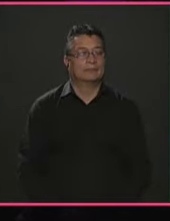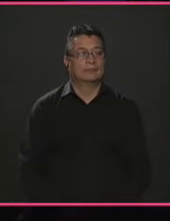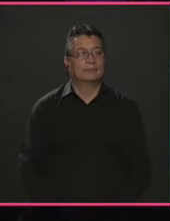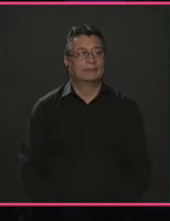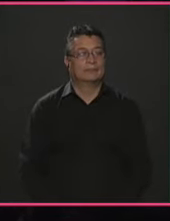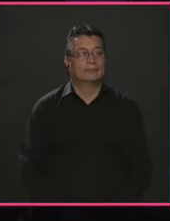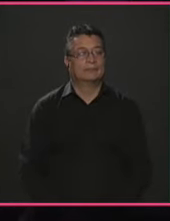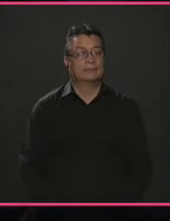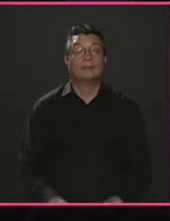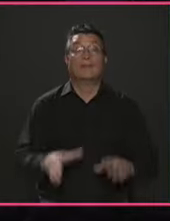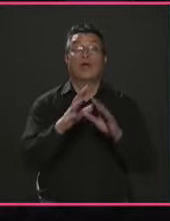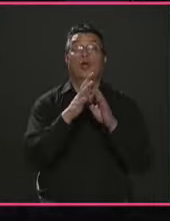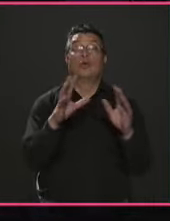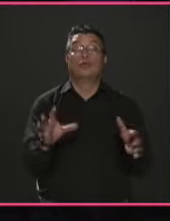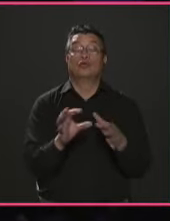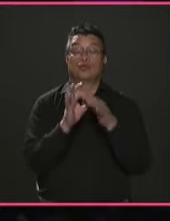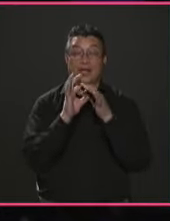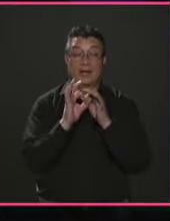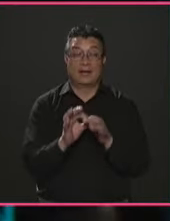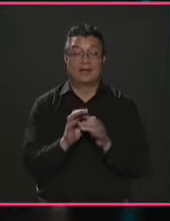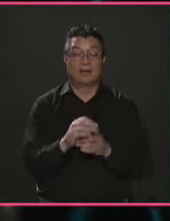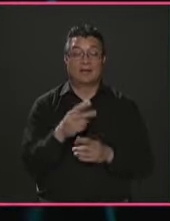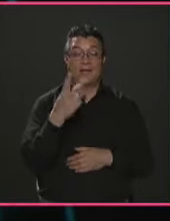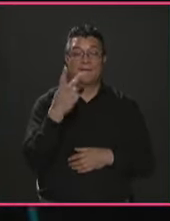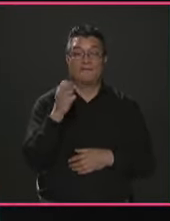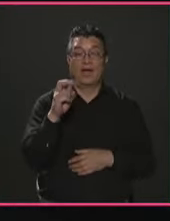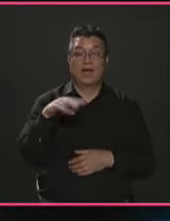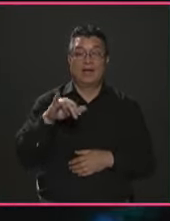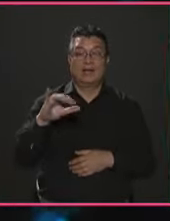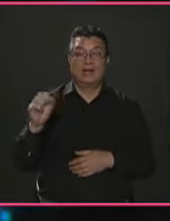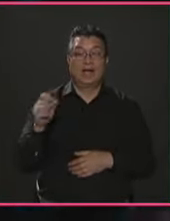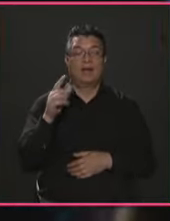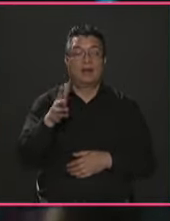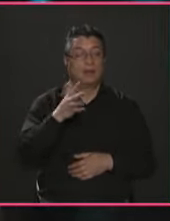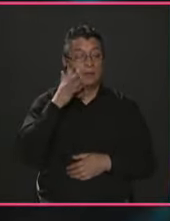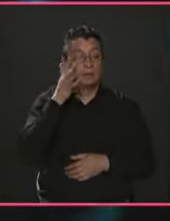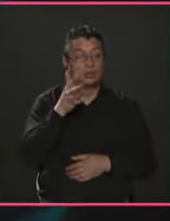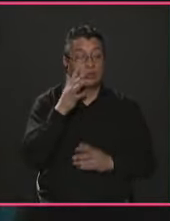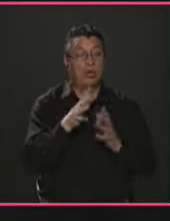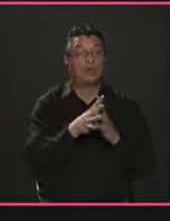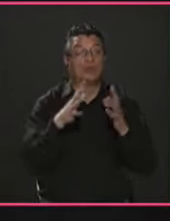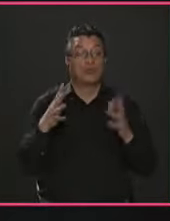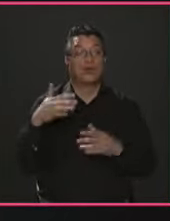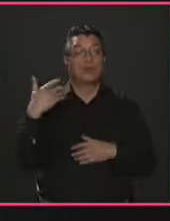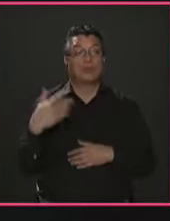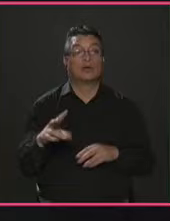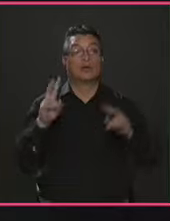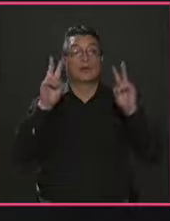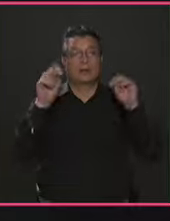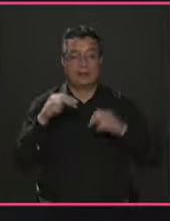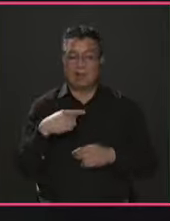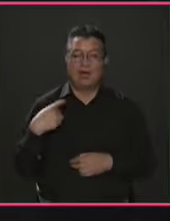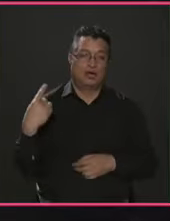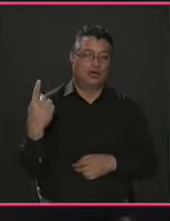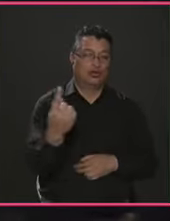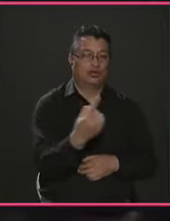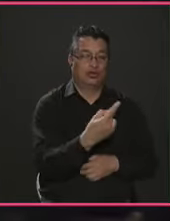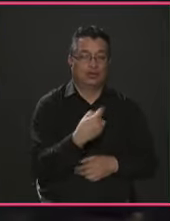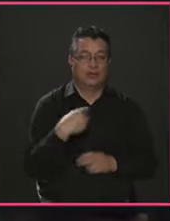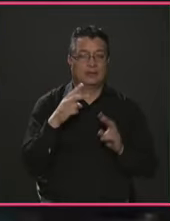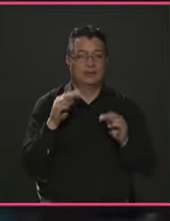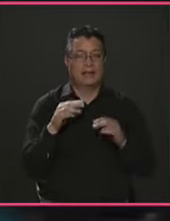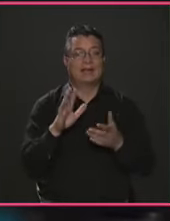gracias Muchísimas gracias por esa exposición tan importante un tema que nos atañe a todos como es la